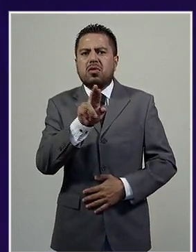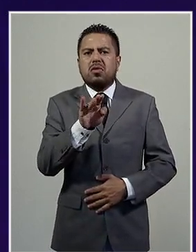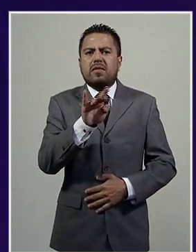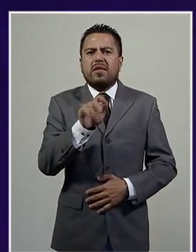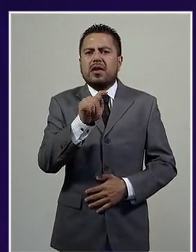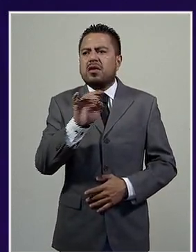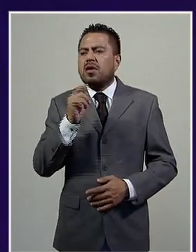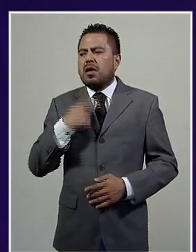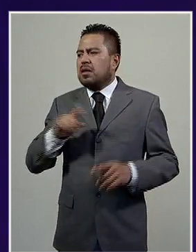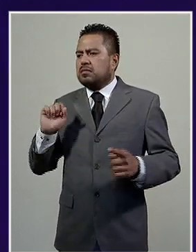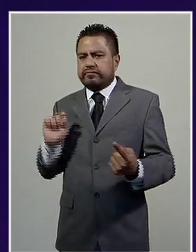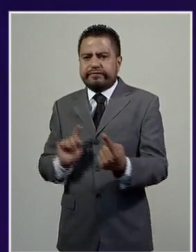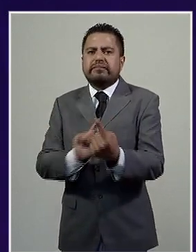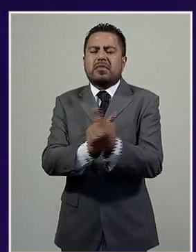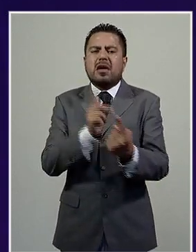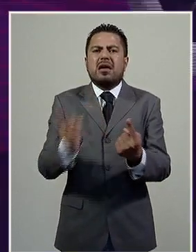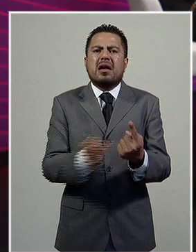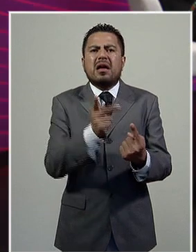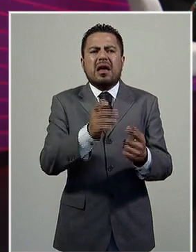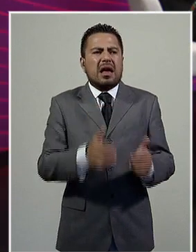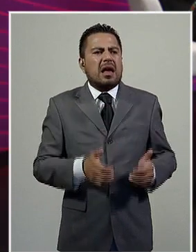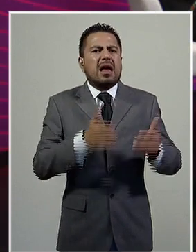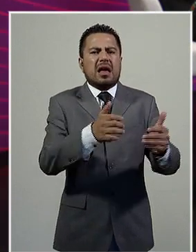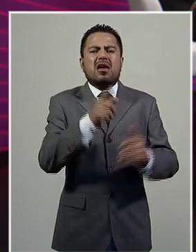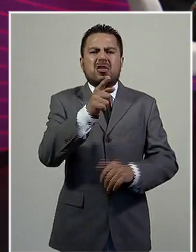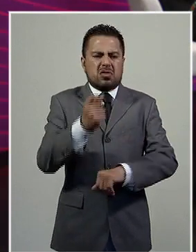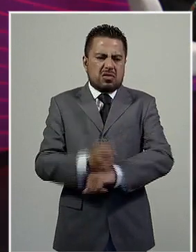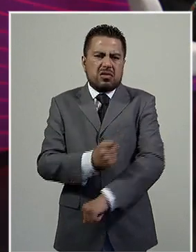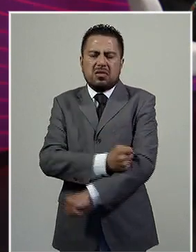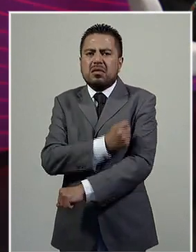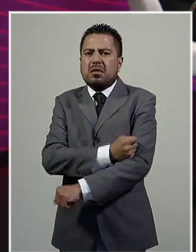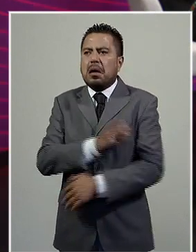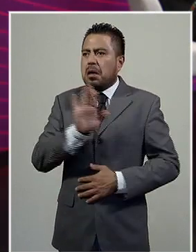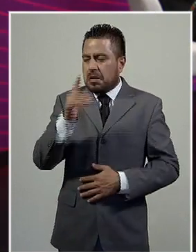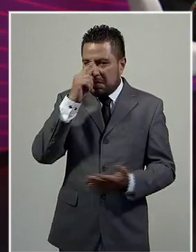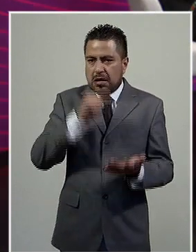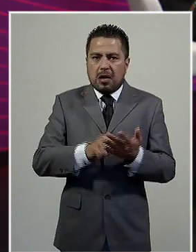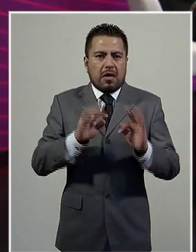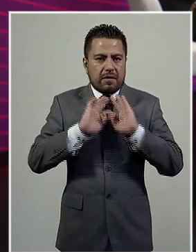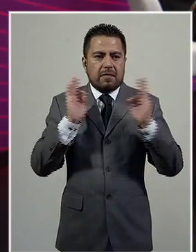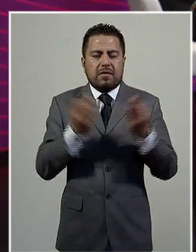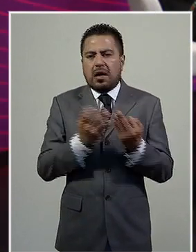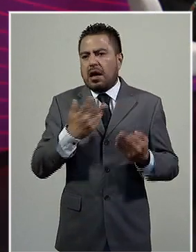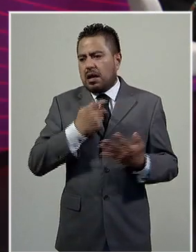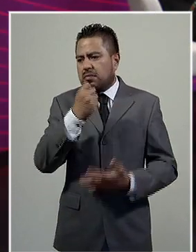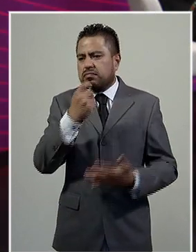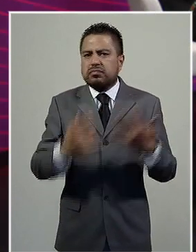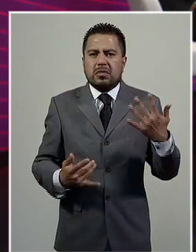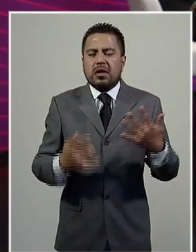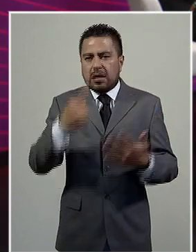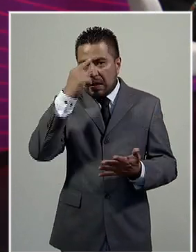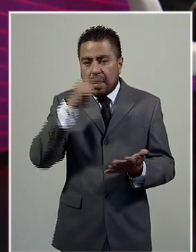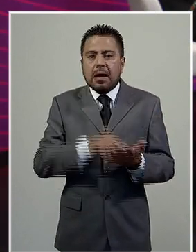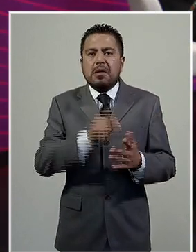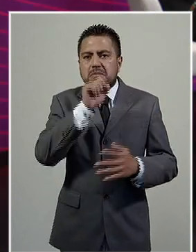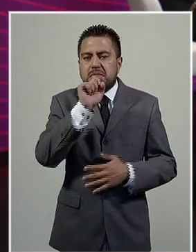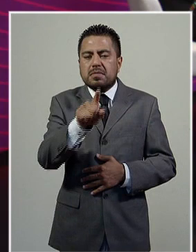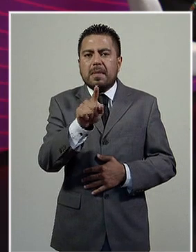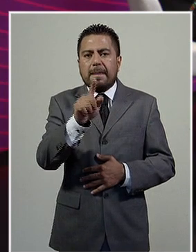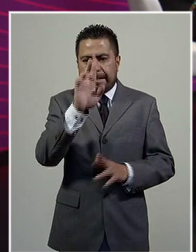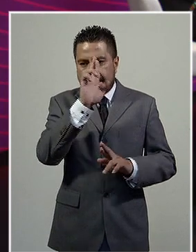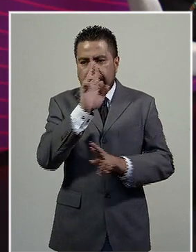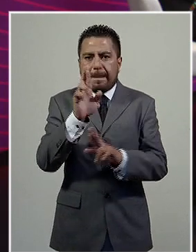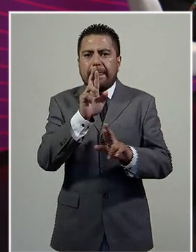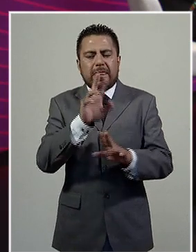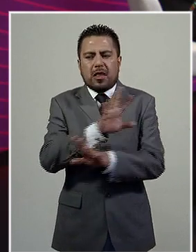te acercara y te preguntara así a media calle por tus tatuajes? Pues mira, creo que hay formas, ¿no? Para empezar. Y creo que también en el respeto